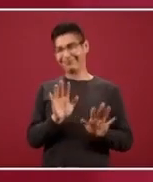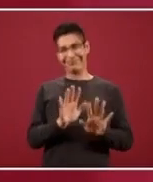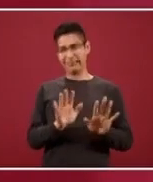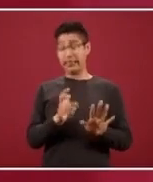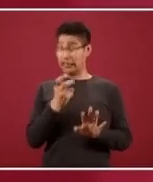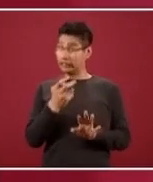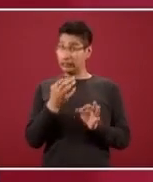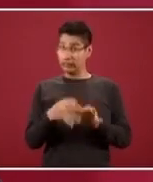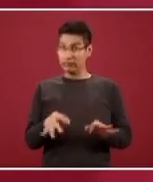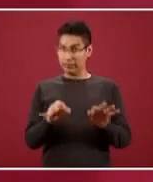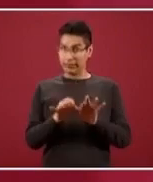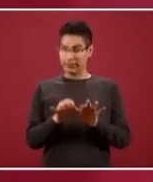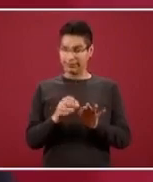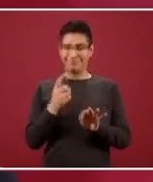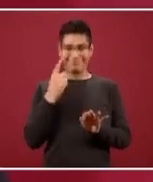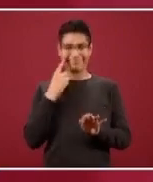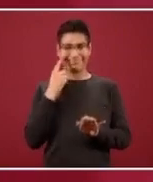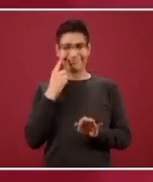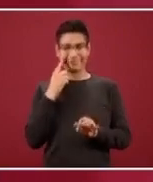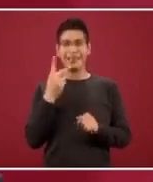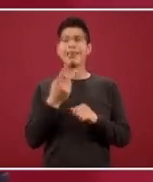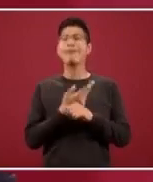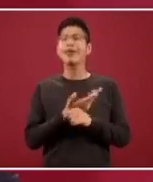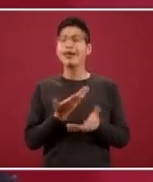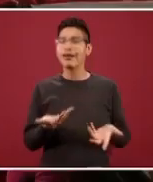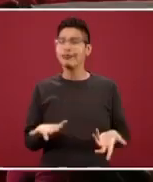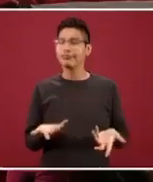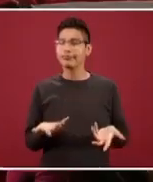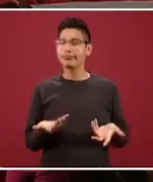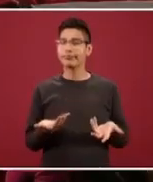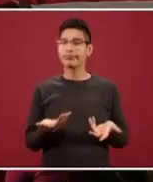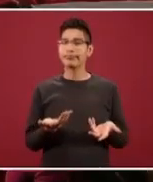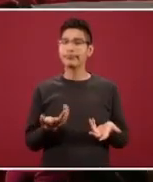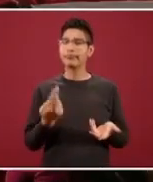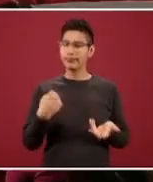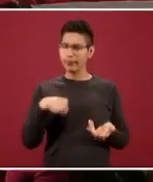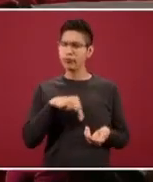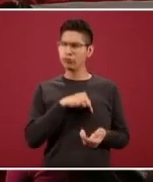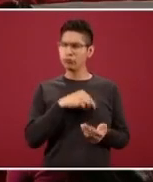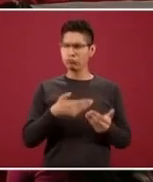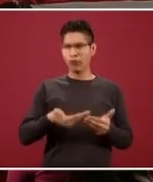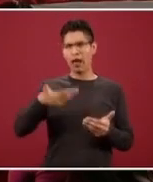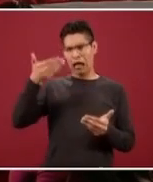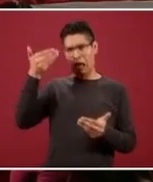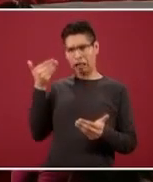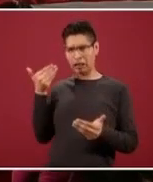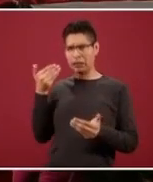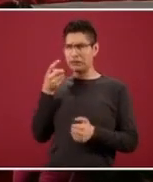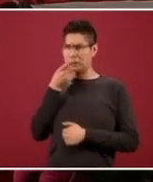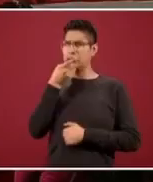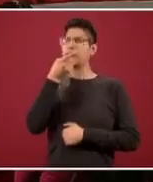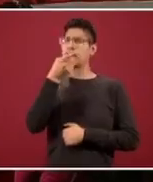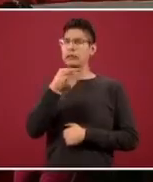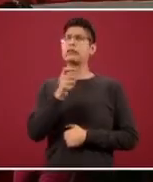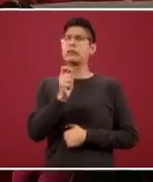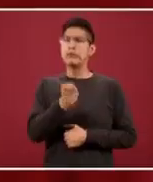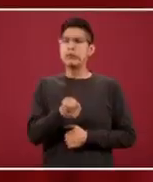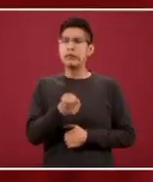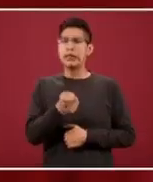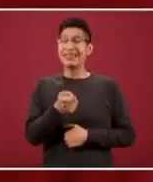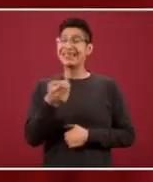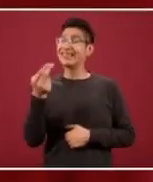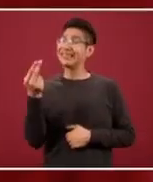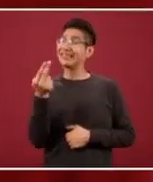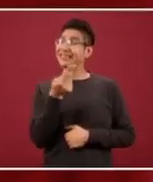sus casas. Lo que hemos pedido desde un principio también es una